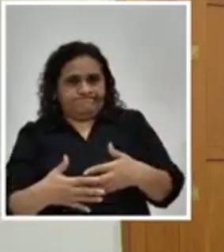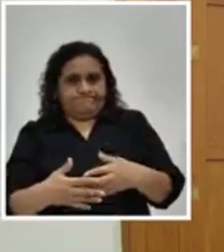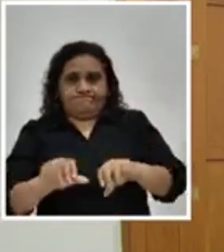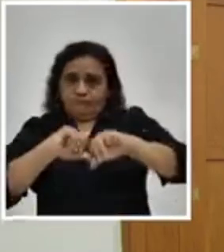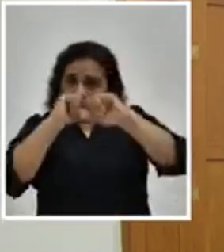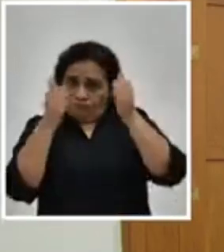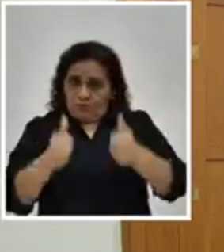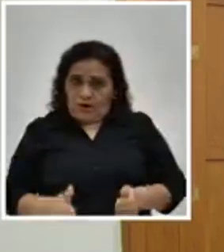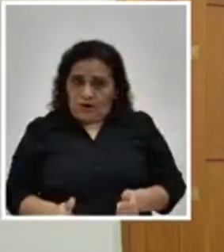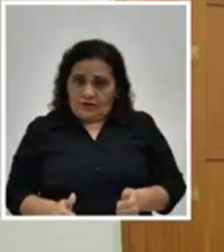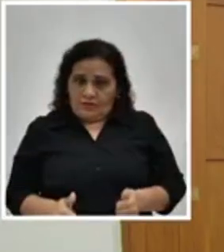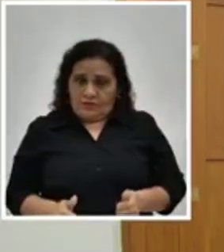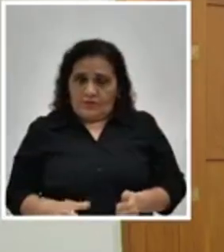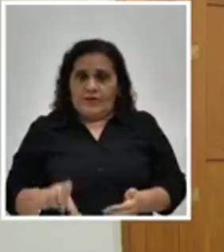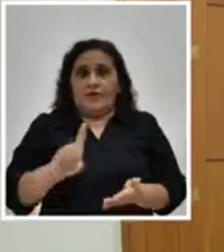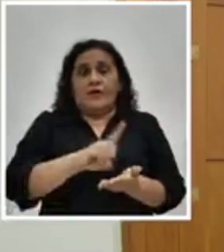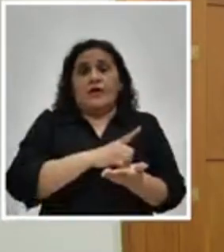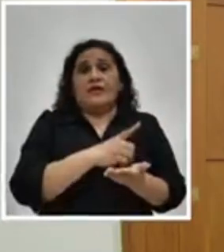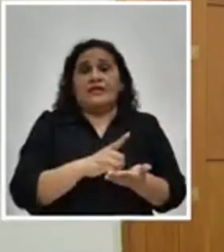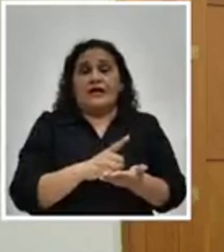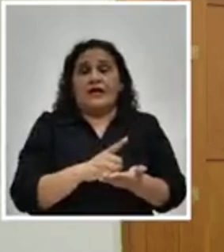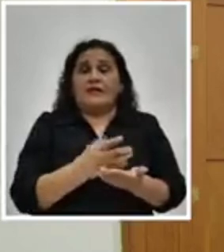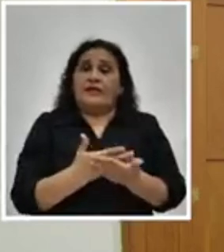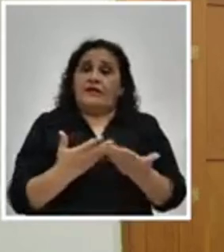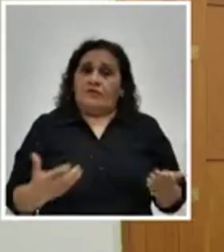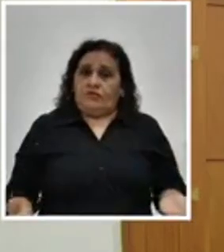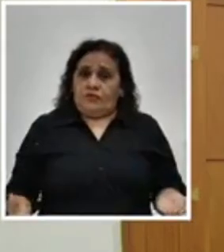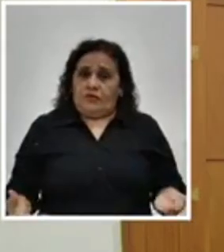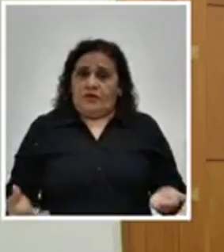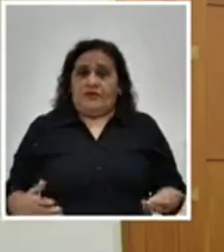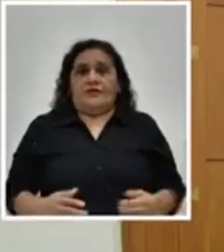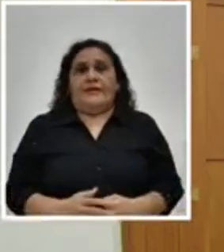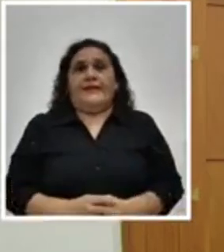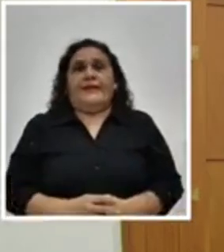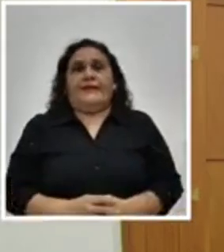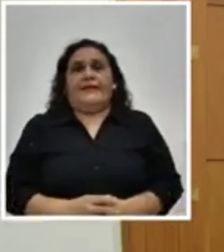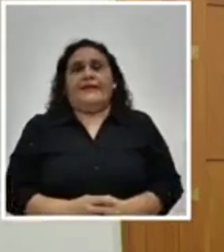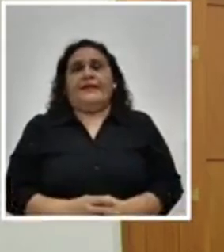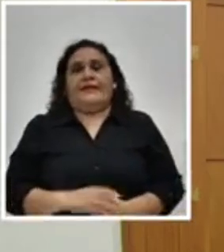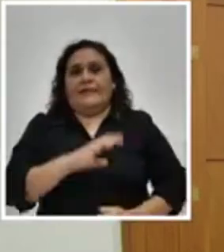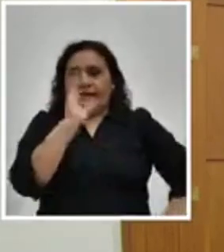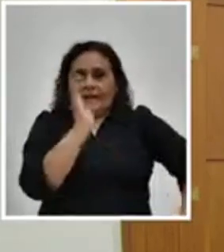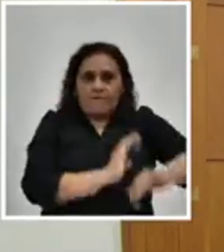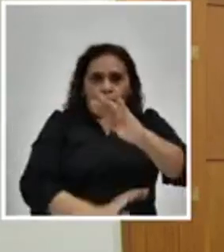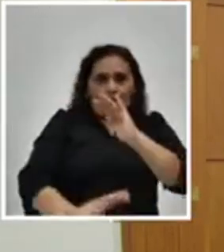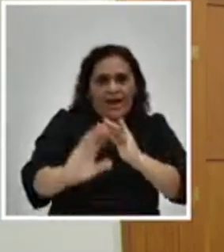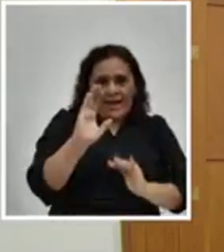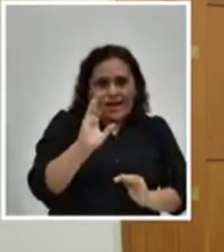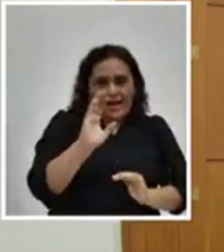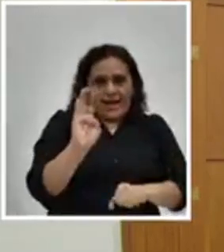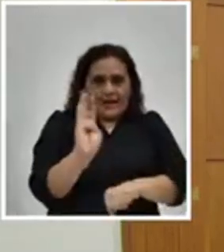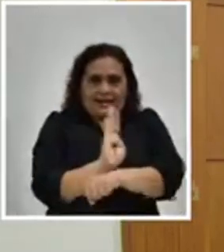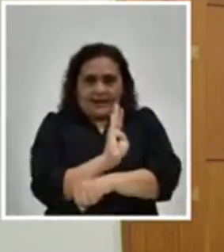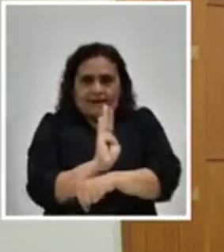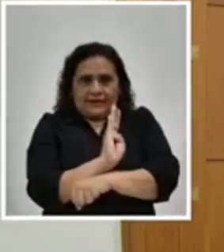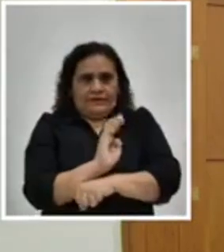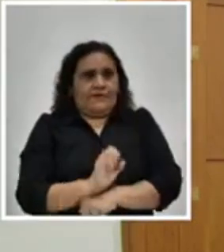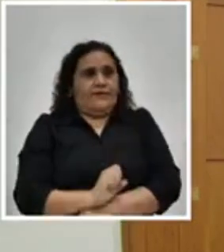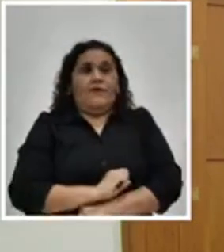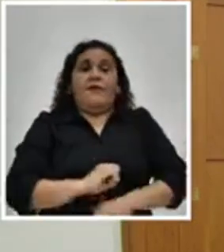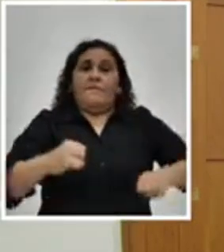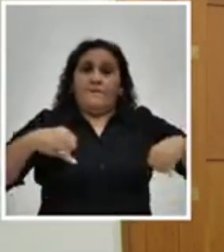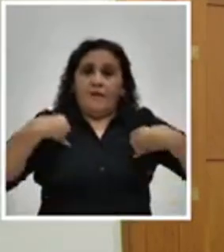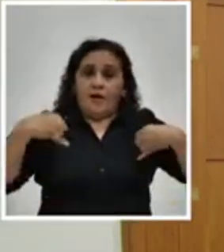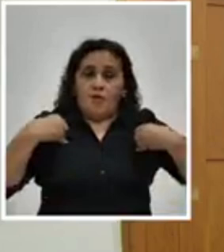plásticas, danza contemporánea y capoeira. Para todos los niños, jóvenes y adultos